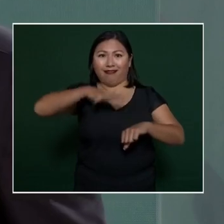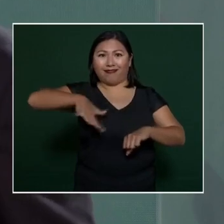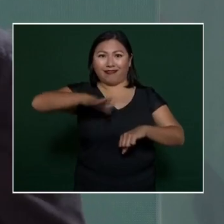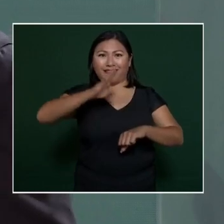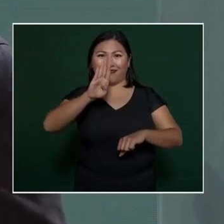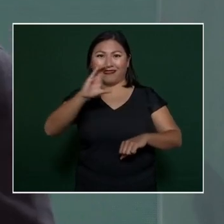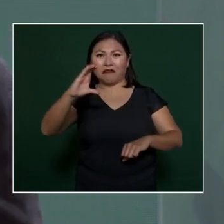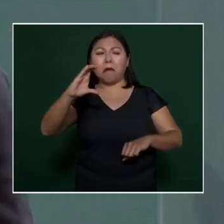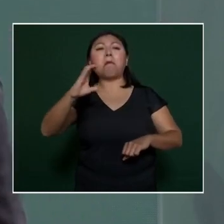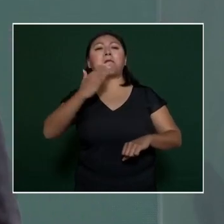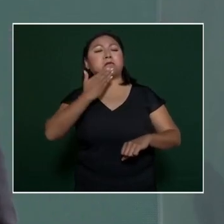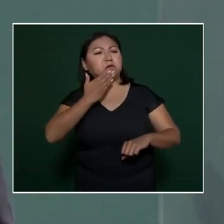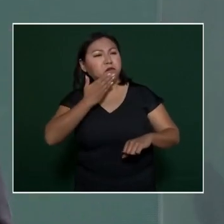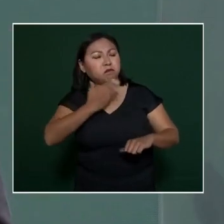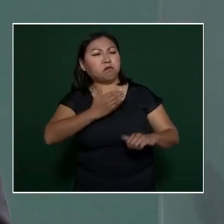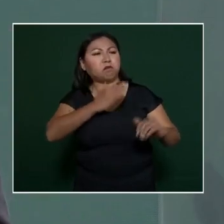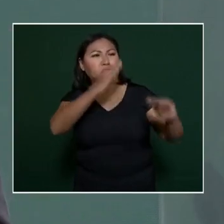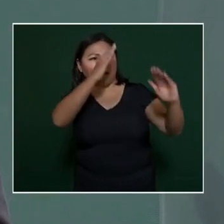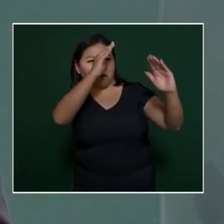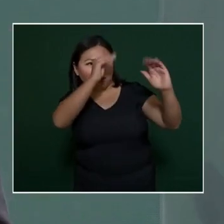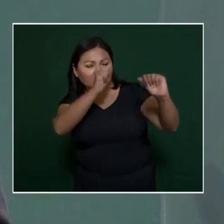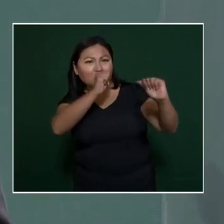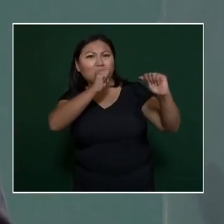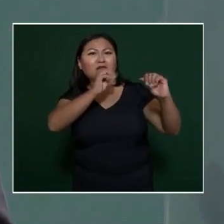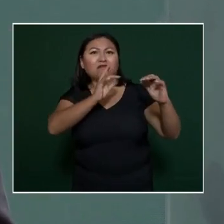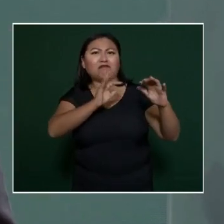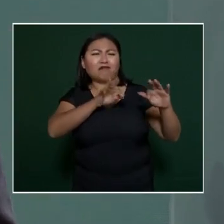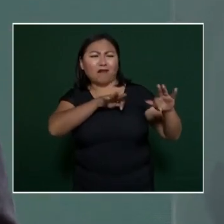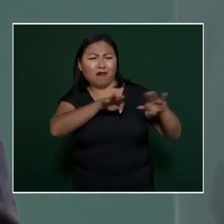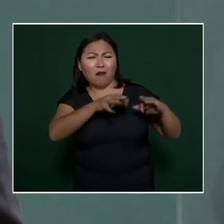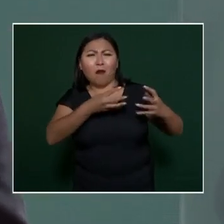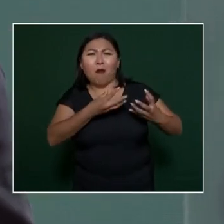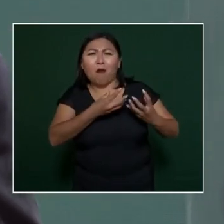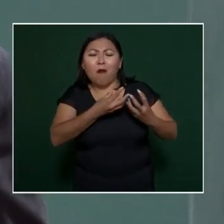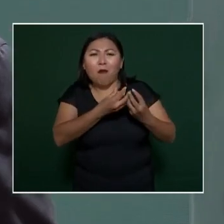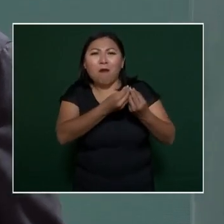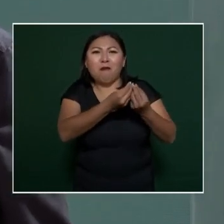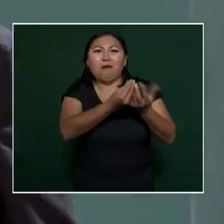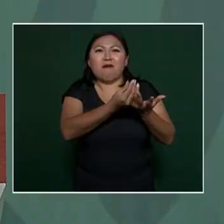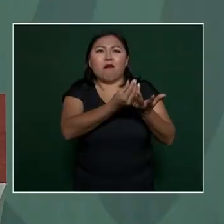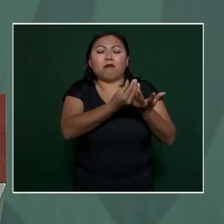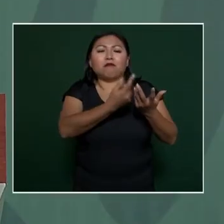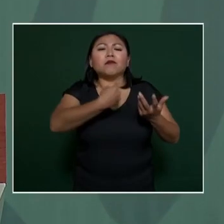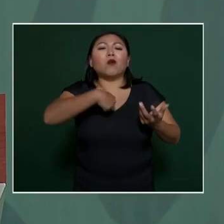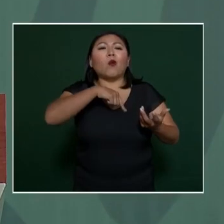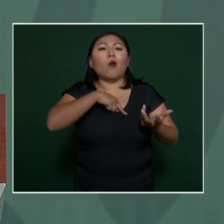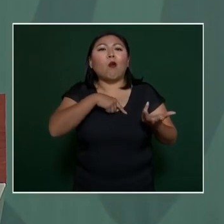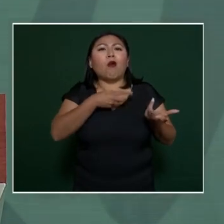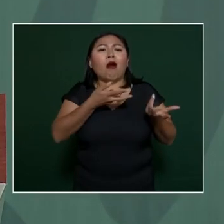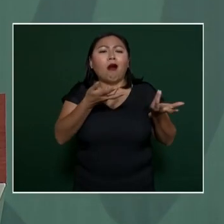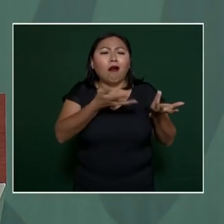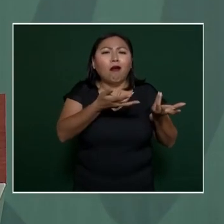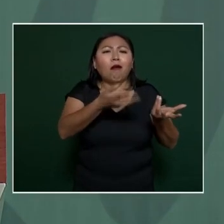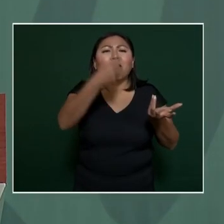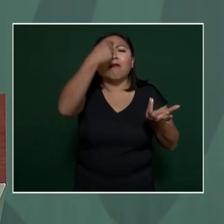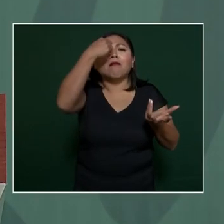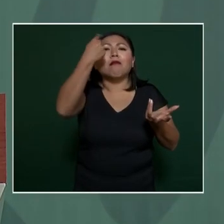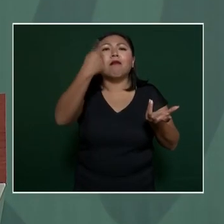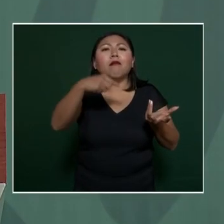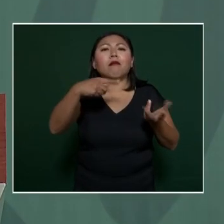Estado estamos Eh pues trabajando En beneficio del